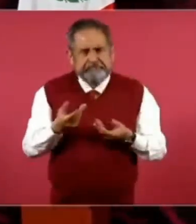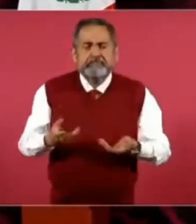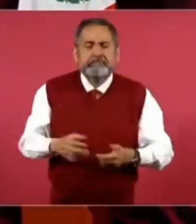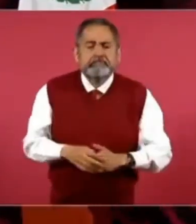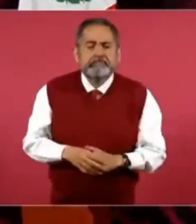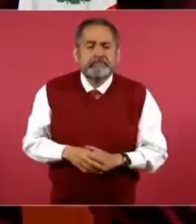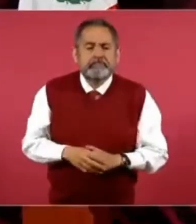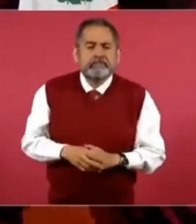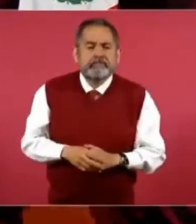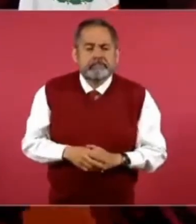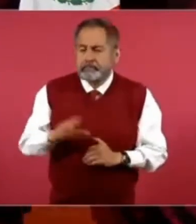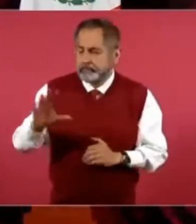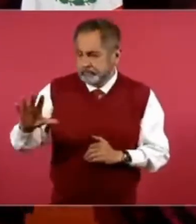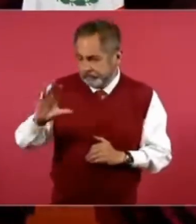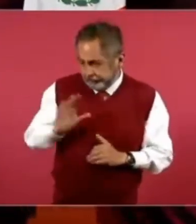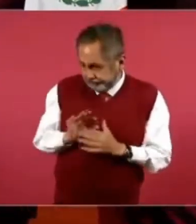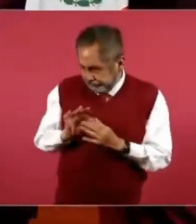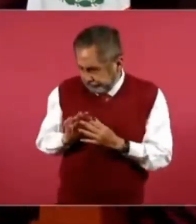según me